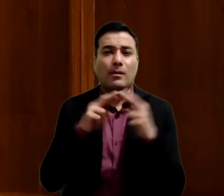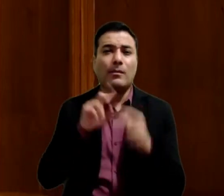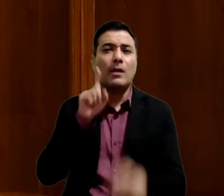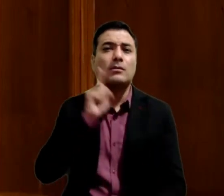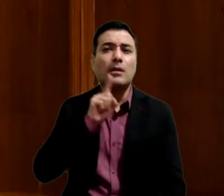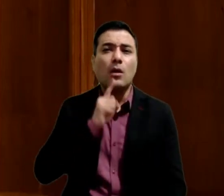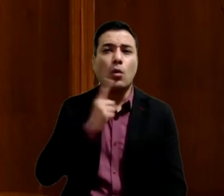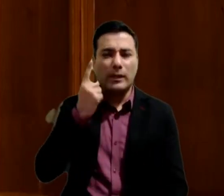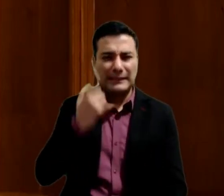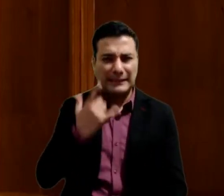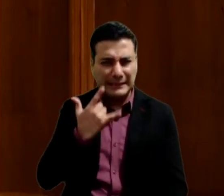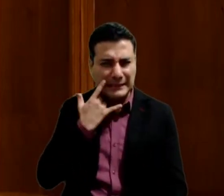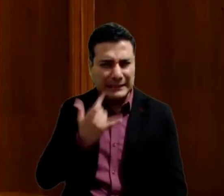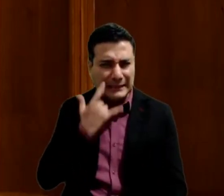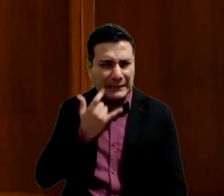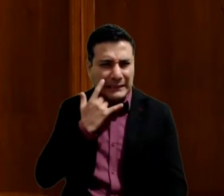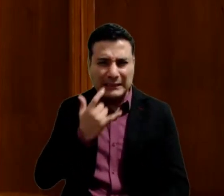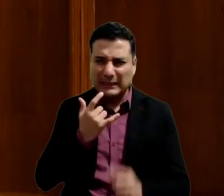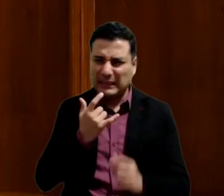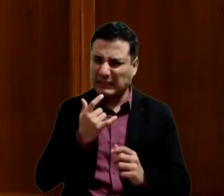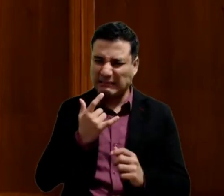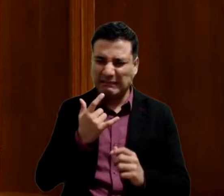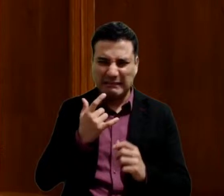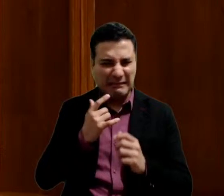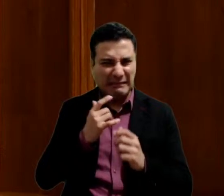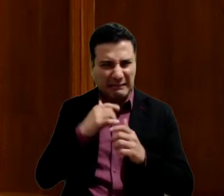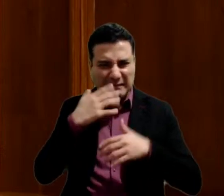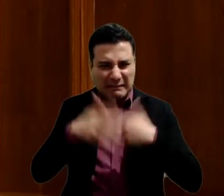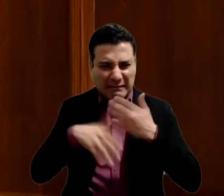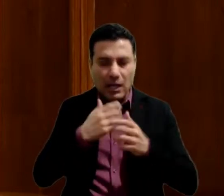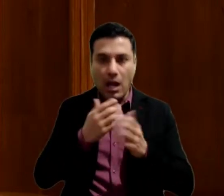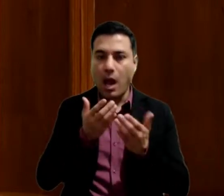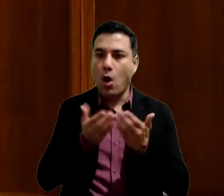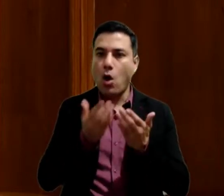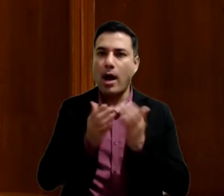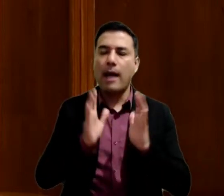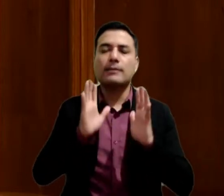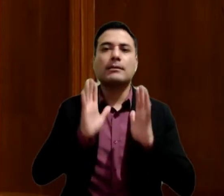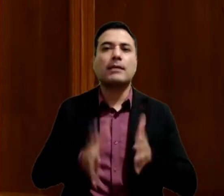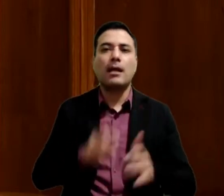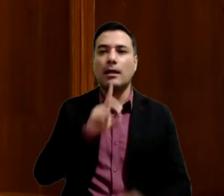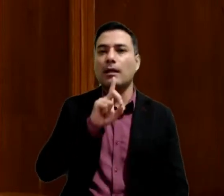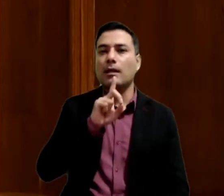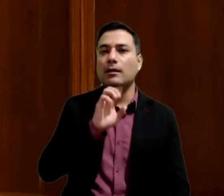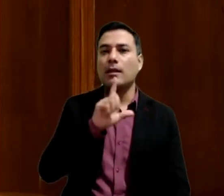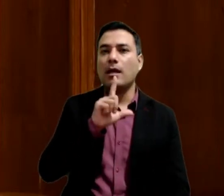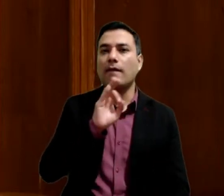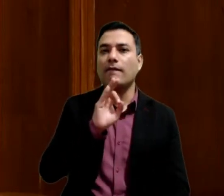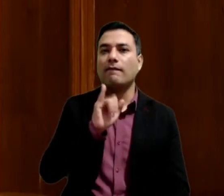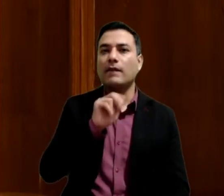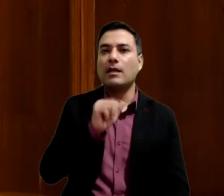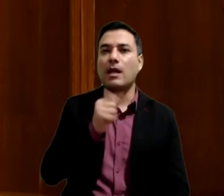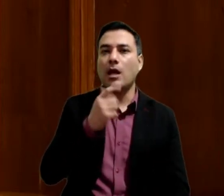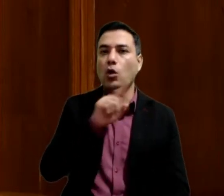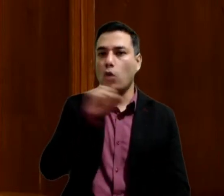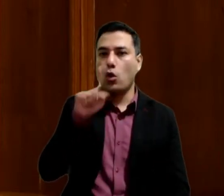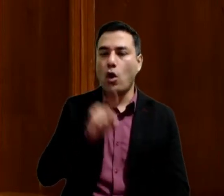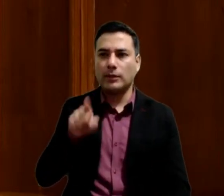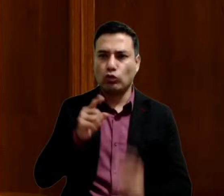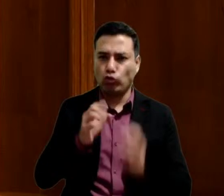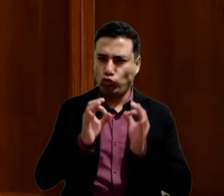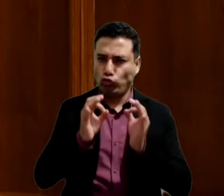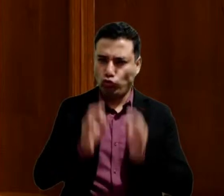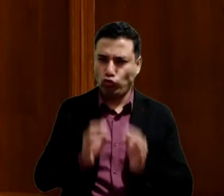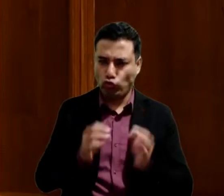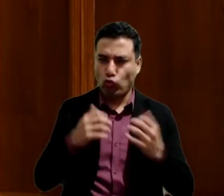a gobernar con humildad y principios. Delfina Gómez Álvarez es la prueba de que el poder debe